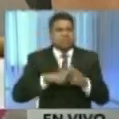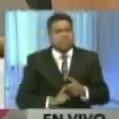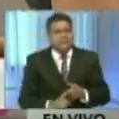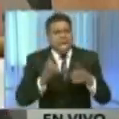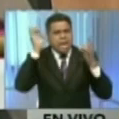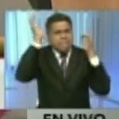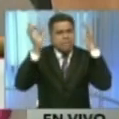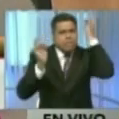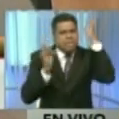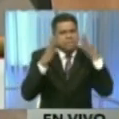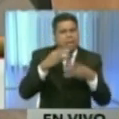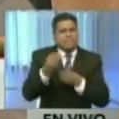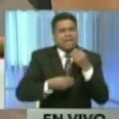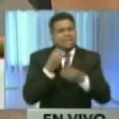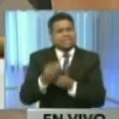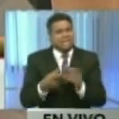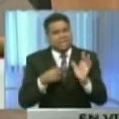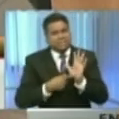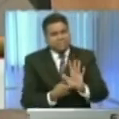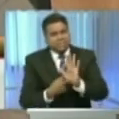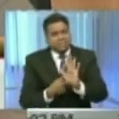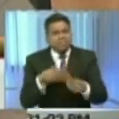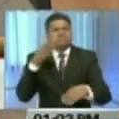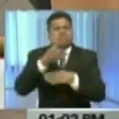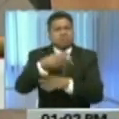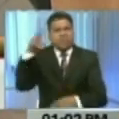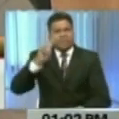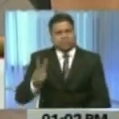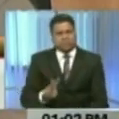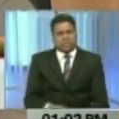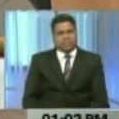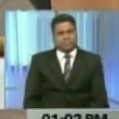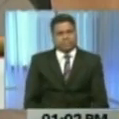justificar el supuesto de intervención en Venezuela.